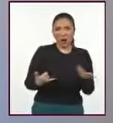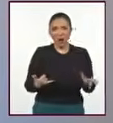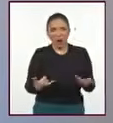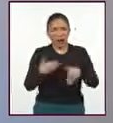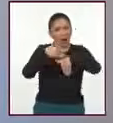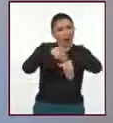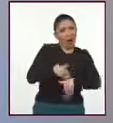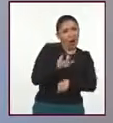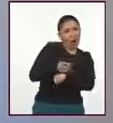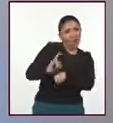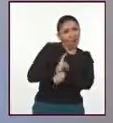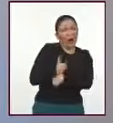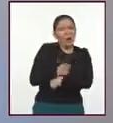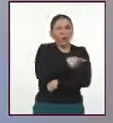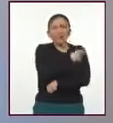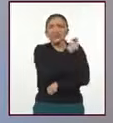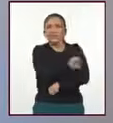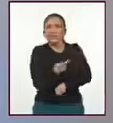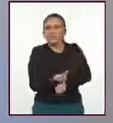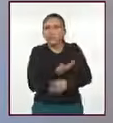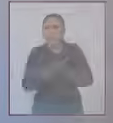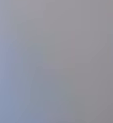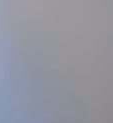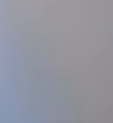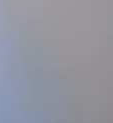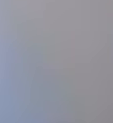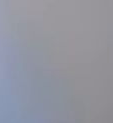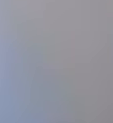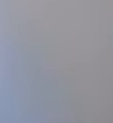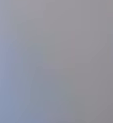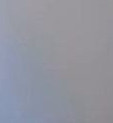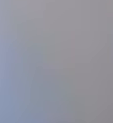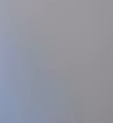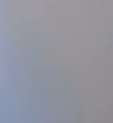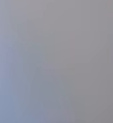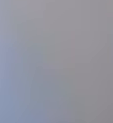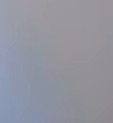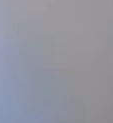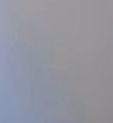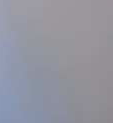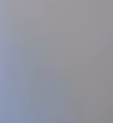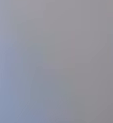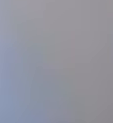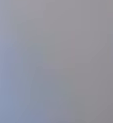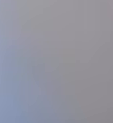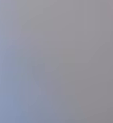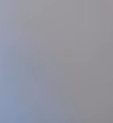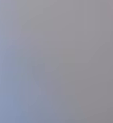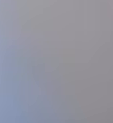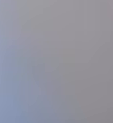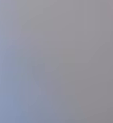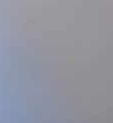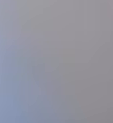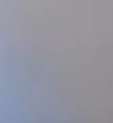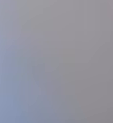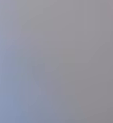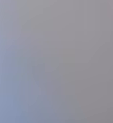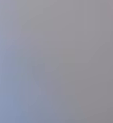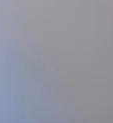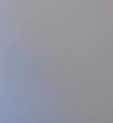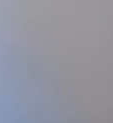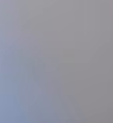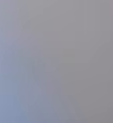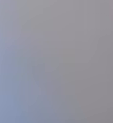sucede? En ese tipo de situaciones uno a lo mejor dice, bueno, que es el problema o qué le pasa, por qué se sale